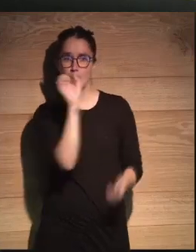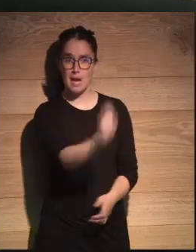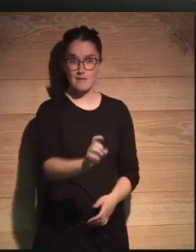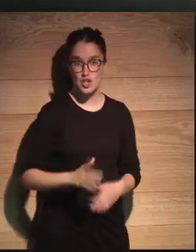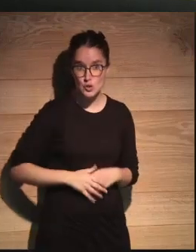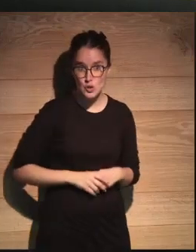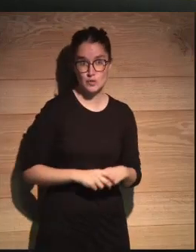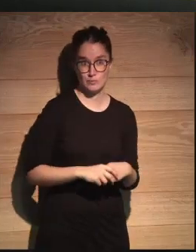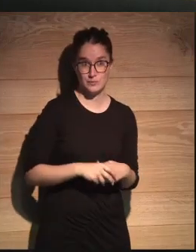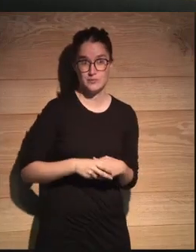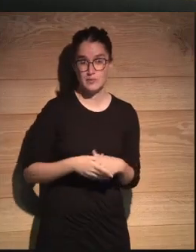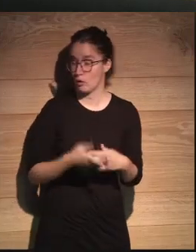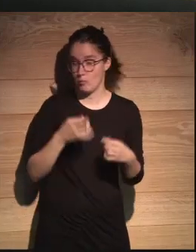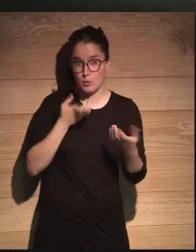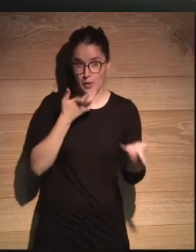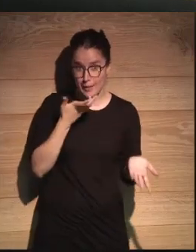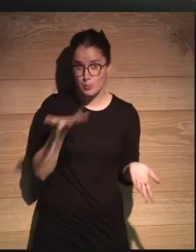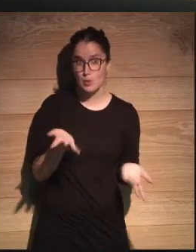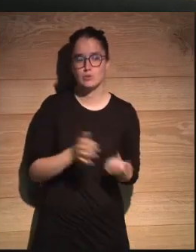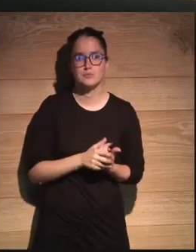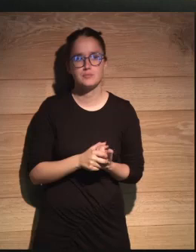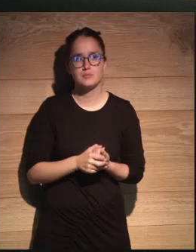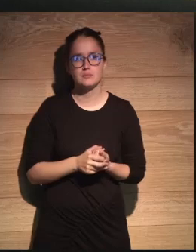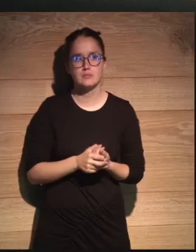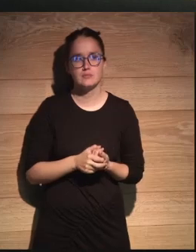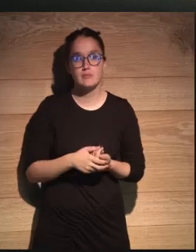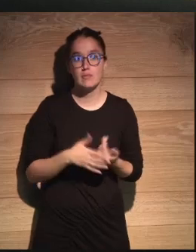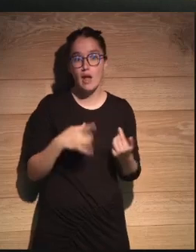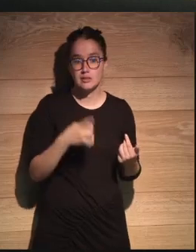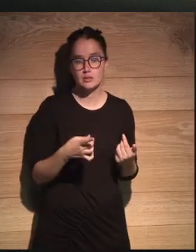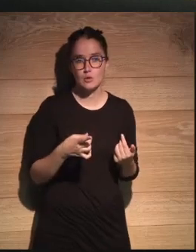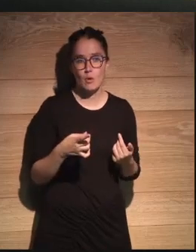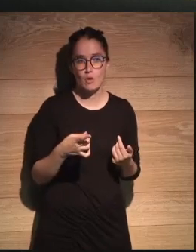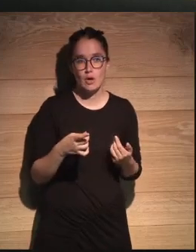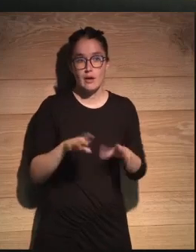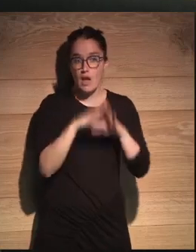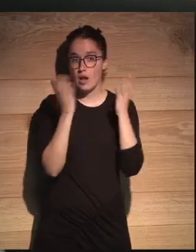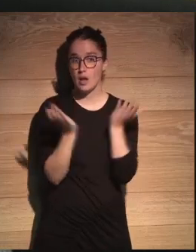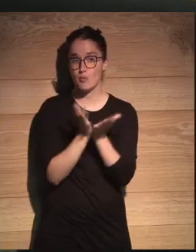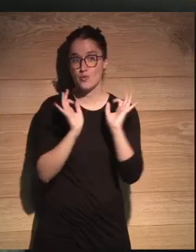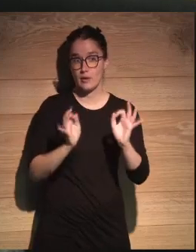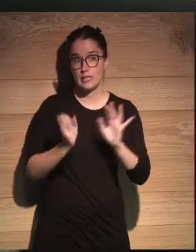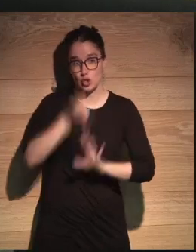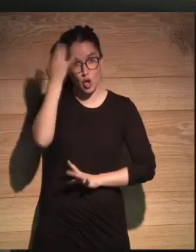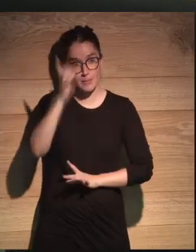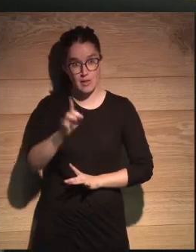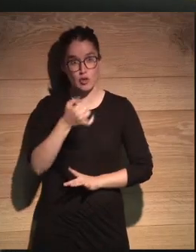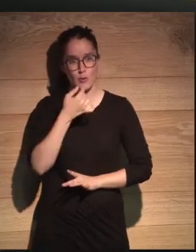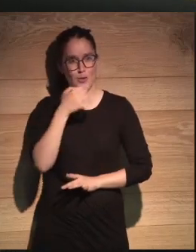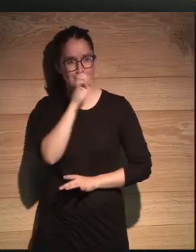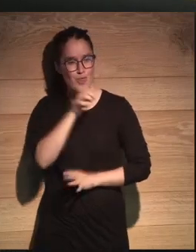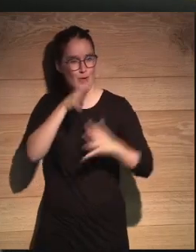fantástico y cosas así. Entonces, esto es el mundo es así, no lo he inventado yo, como dice la